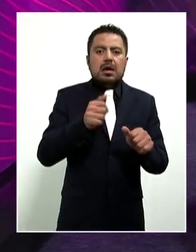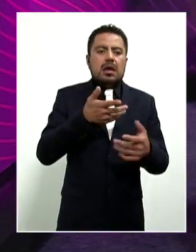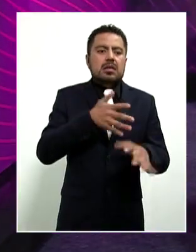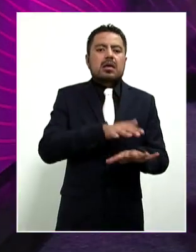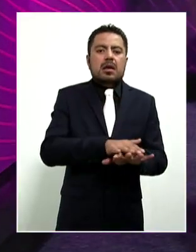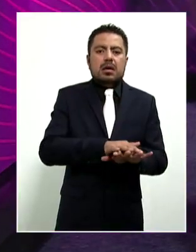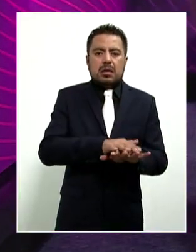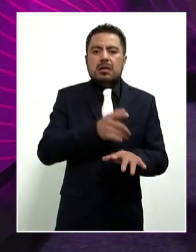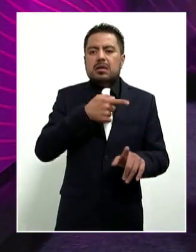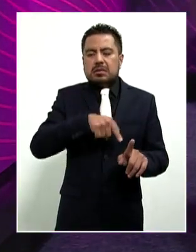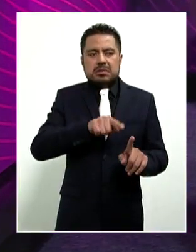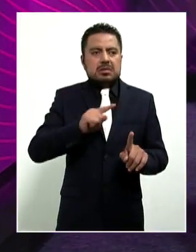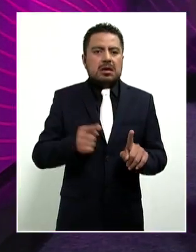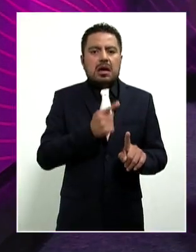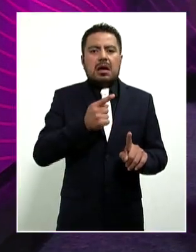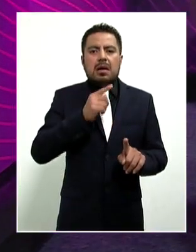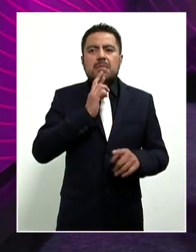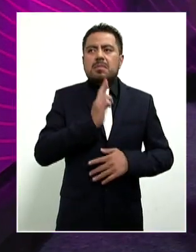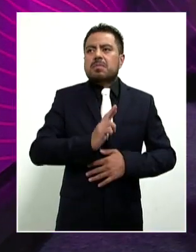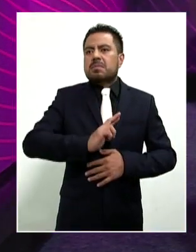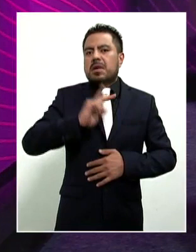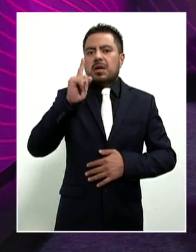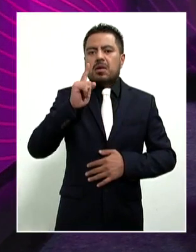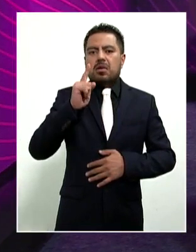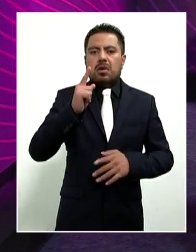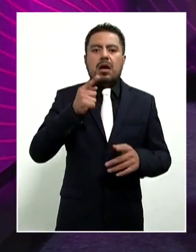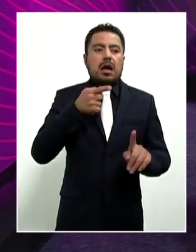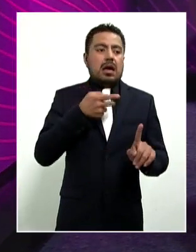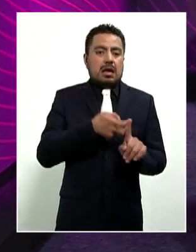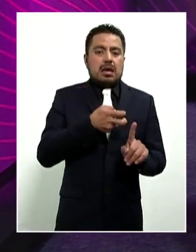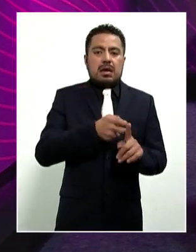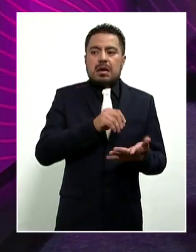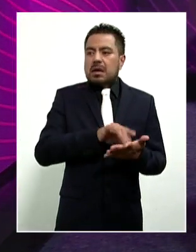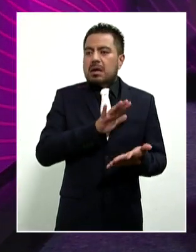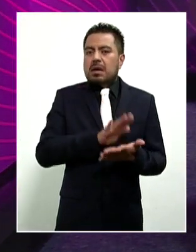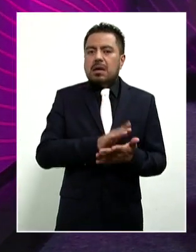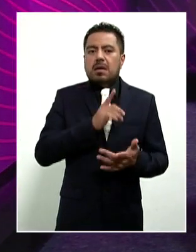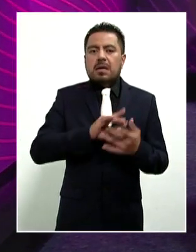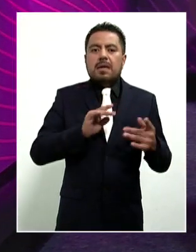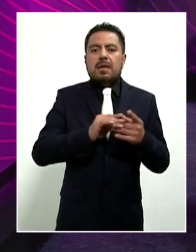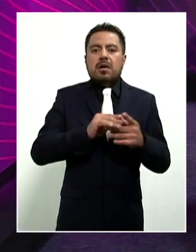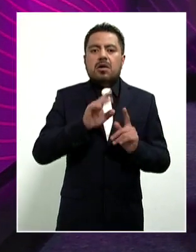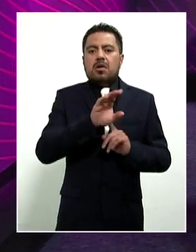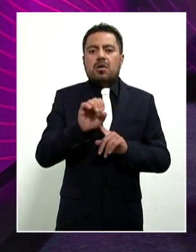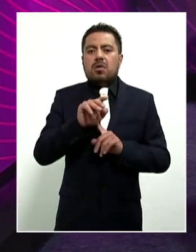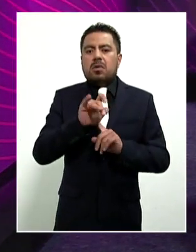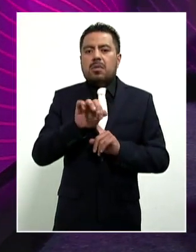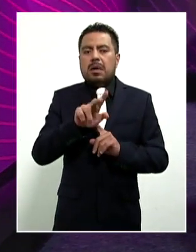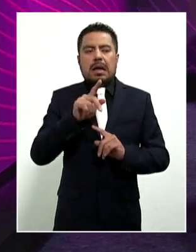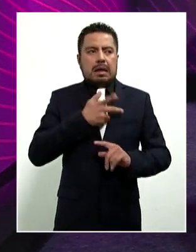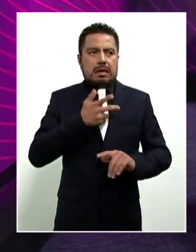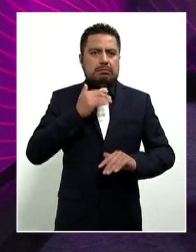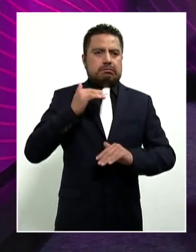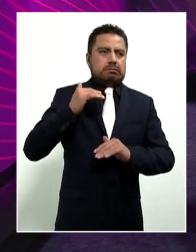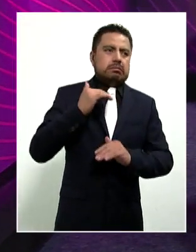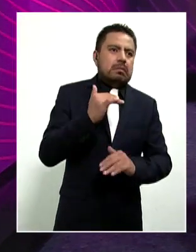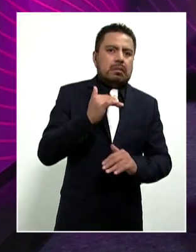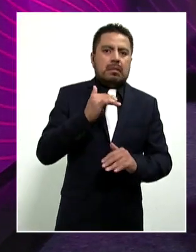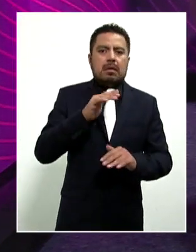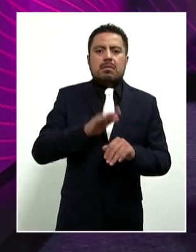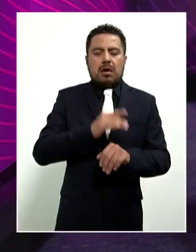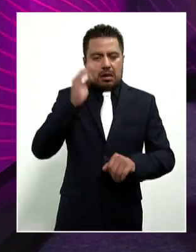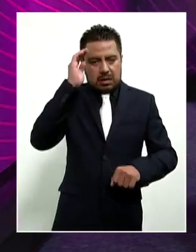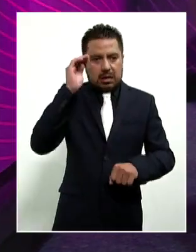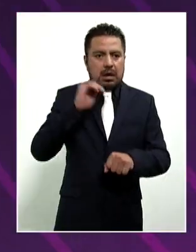integración de los refugiados sea pues lo mejor posible. Aquí hay que decir que efectivamente la Comar está en una situación muy limitada porque su